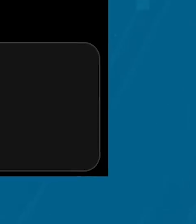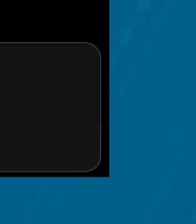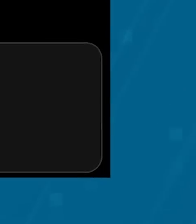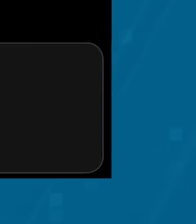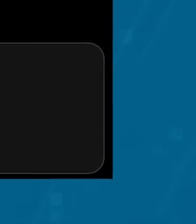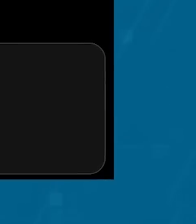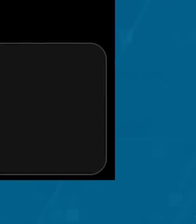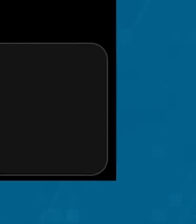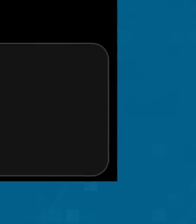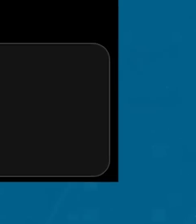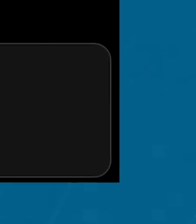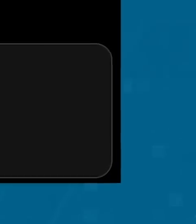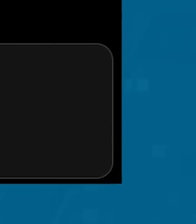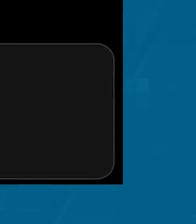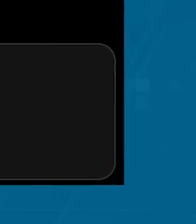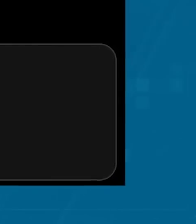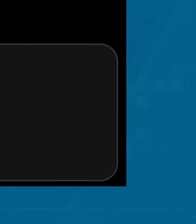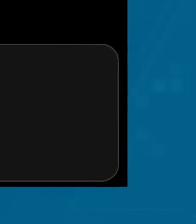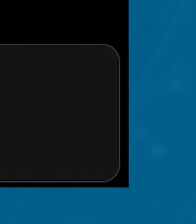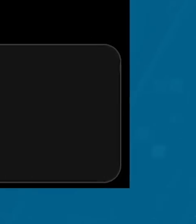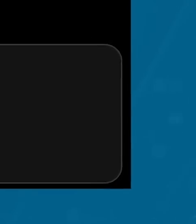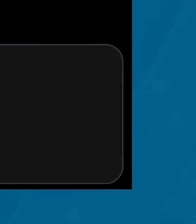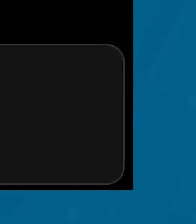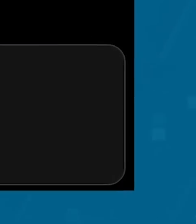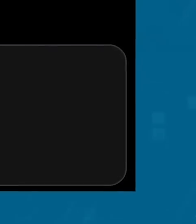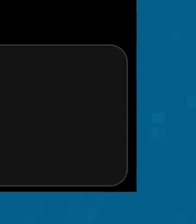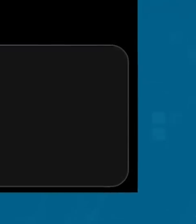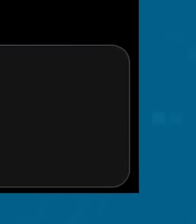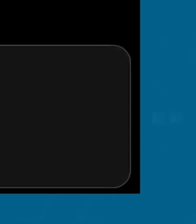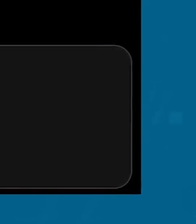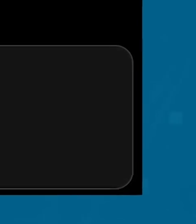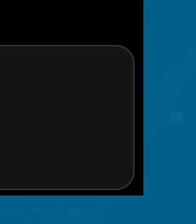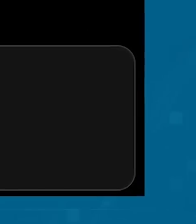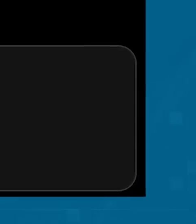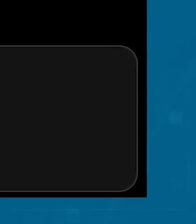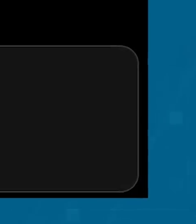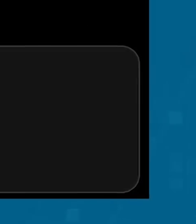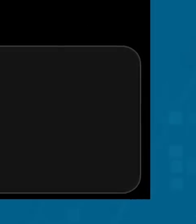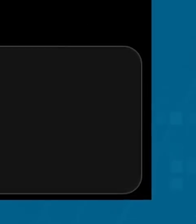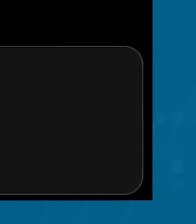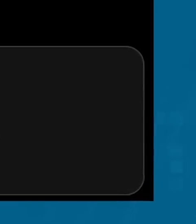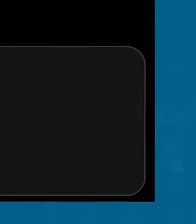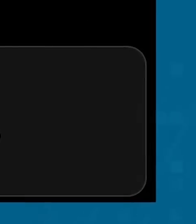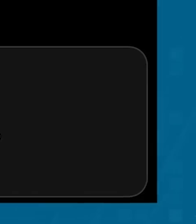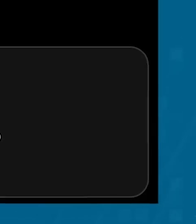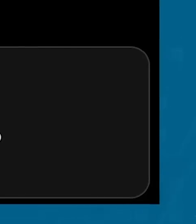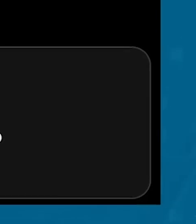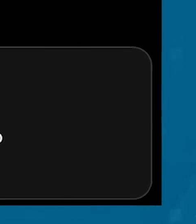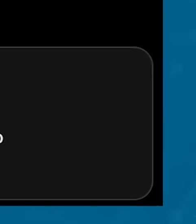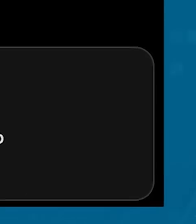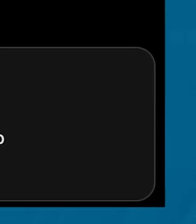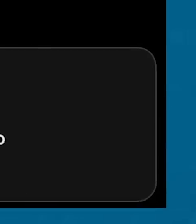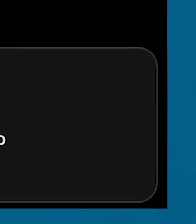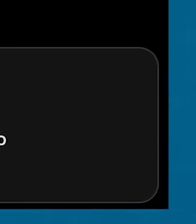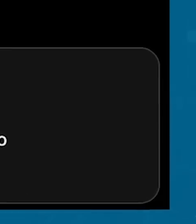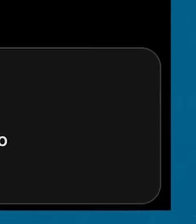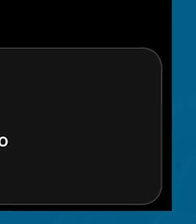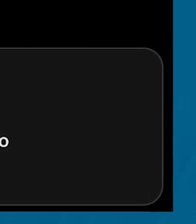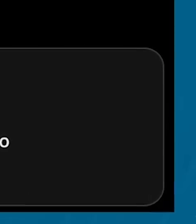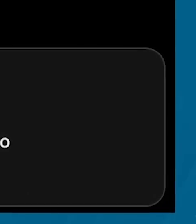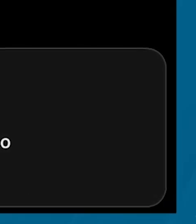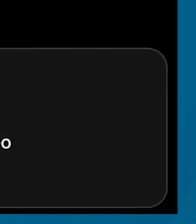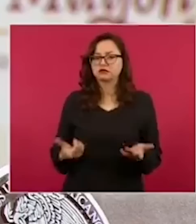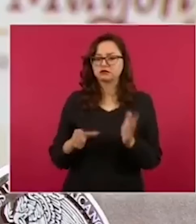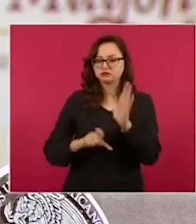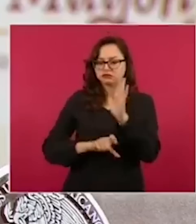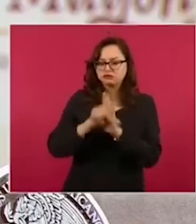sección se mostró un video difundido en la cuenta de la misma red social de Felipe Calderón, quien criticaba un derrame de aguas negras en la bahía de Acapulco,